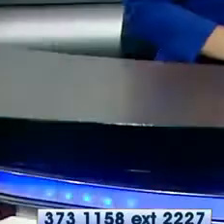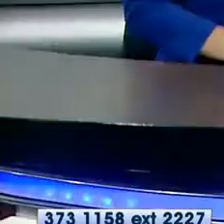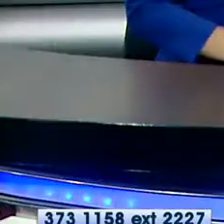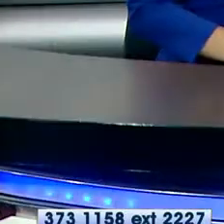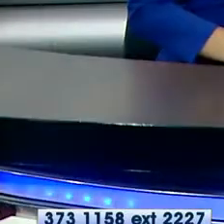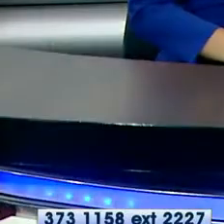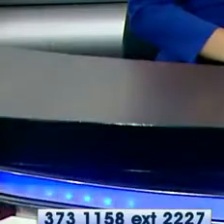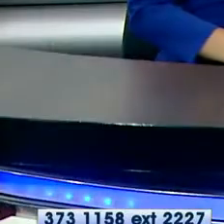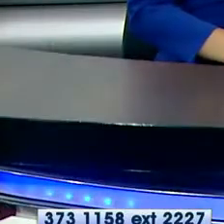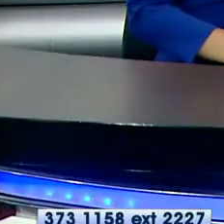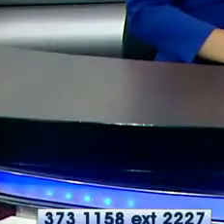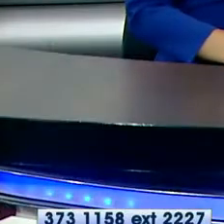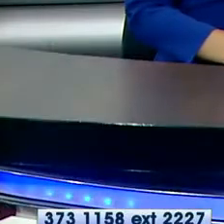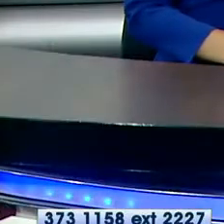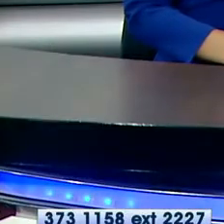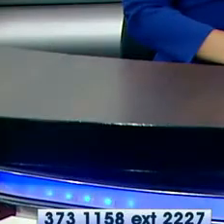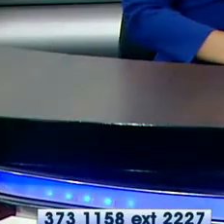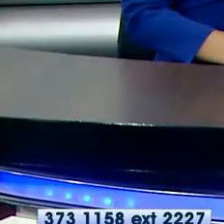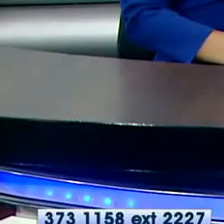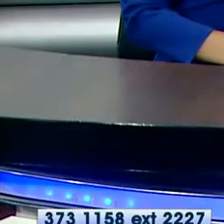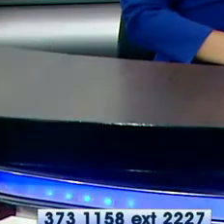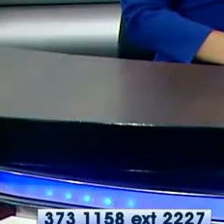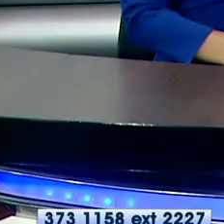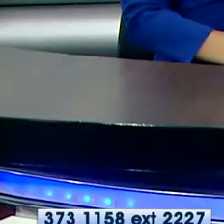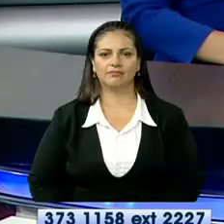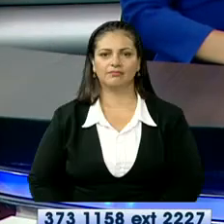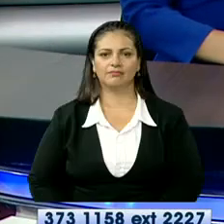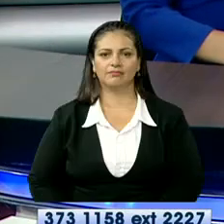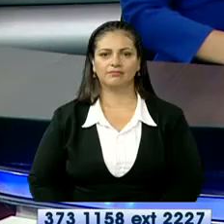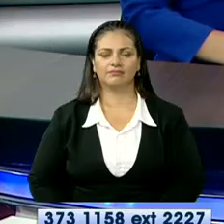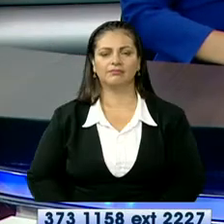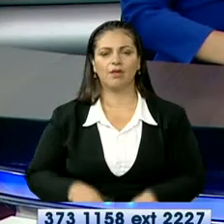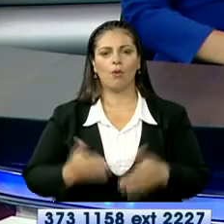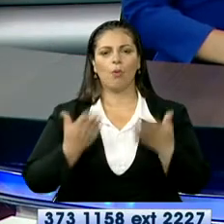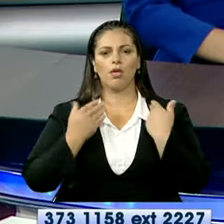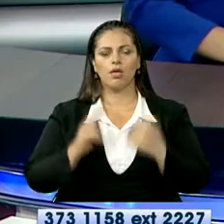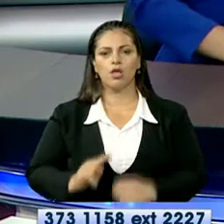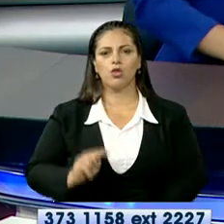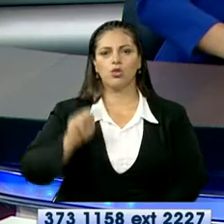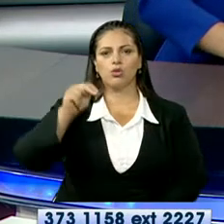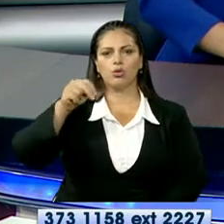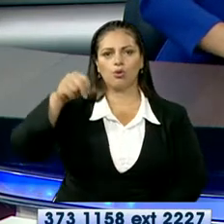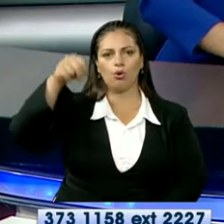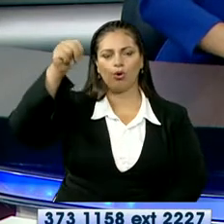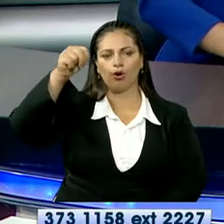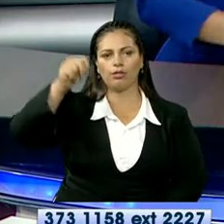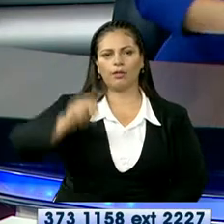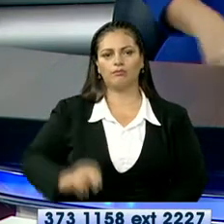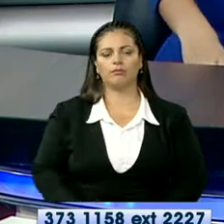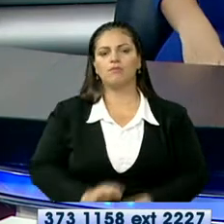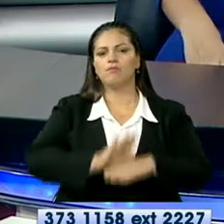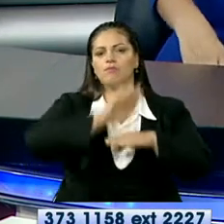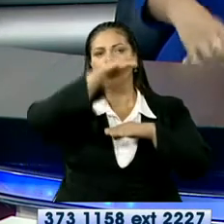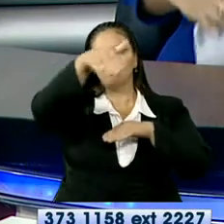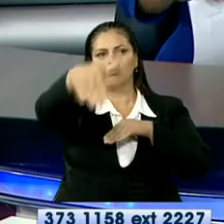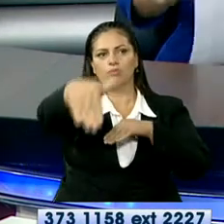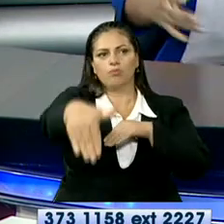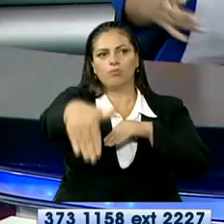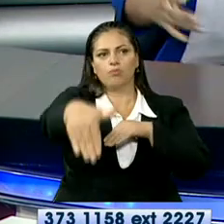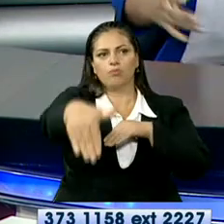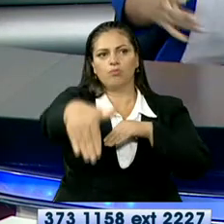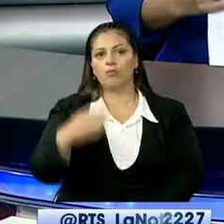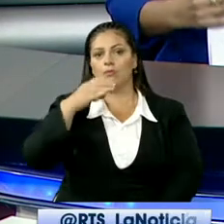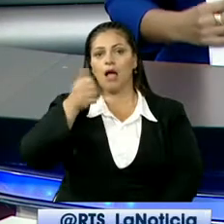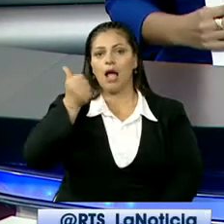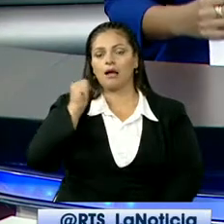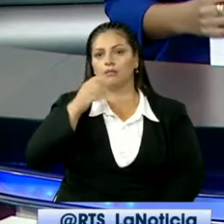Jaime Nebot inauguró un nuevo mural en un paso a desnivel al norte de Guayaquil. La obra, inspiración del connotado